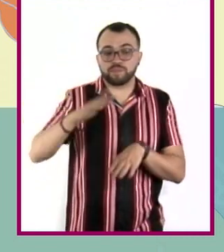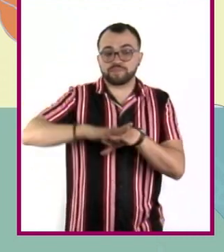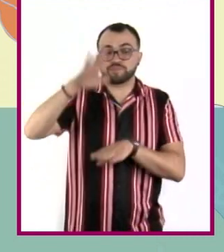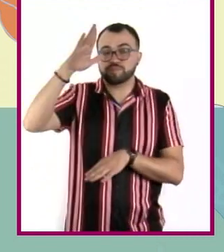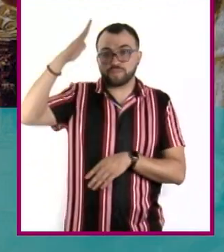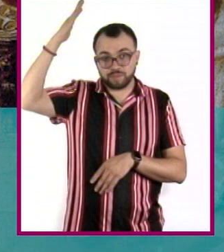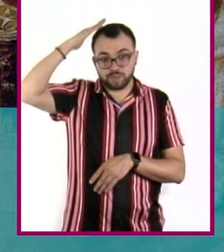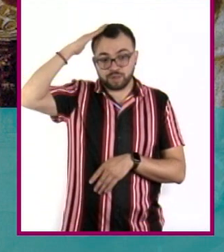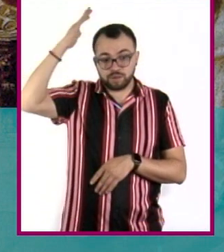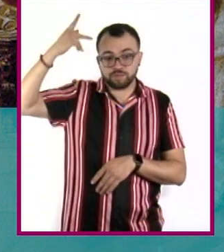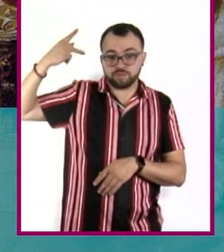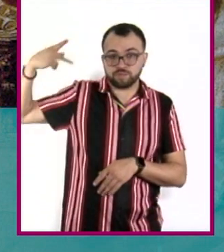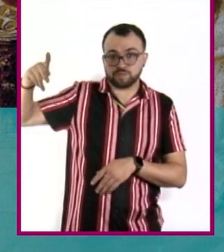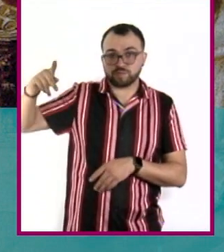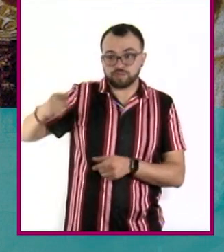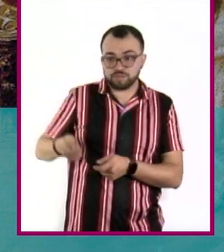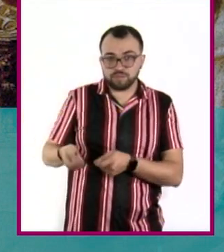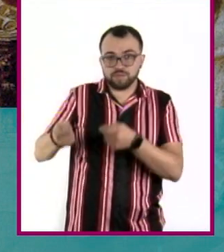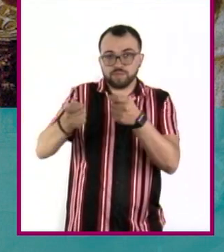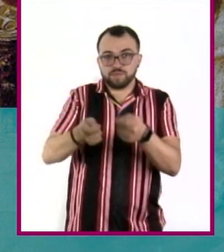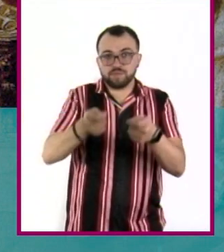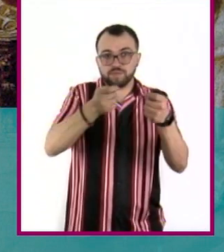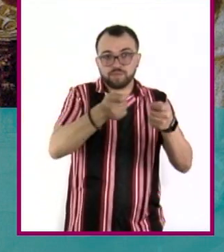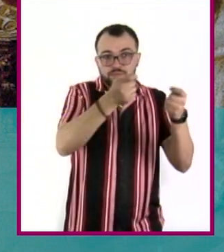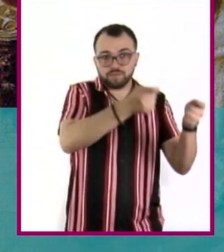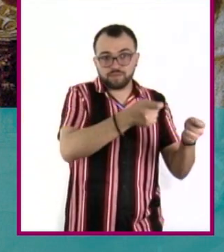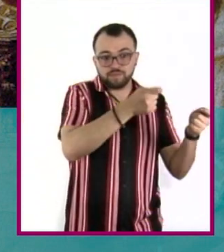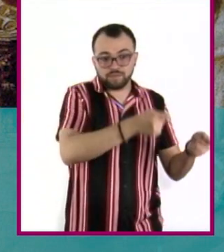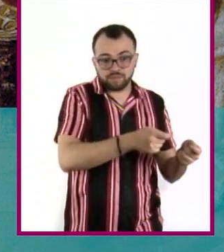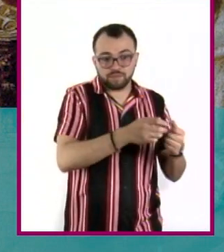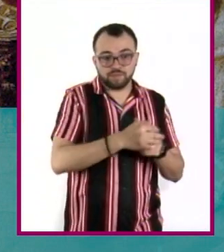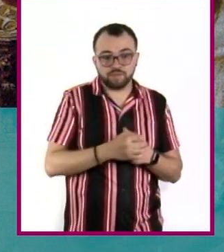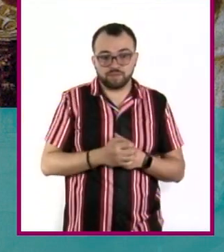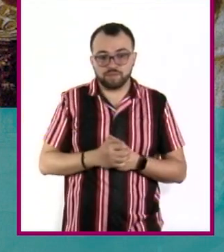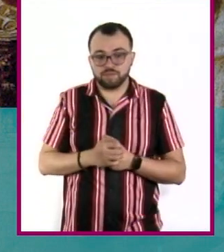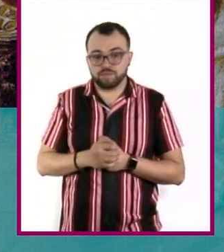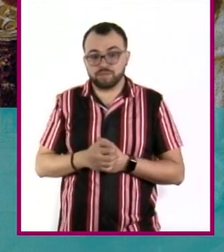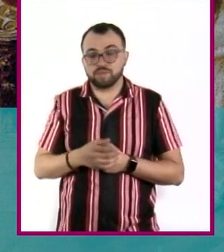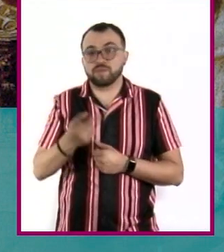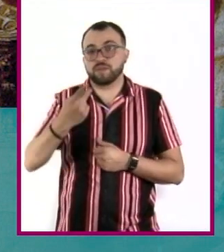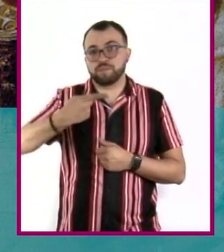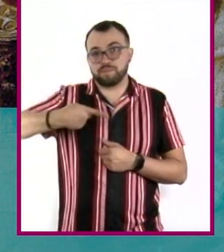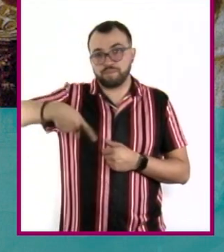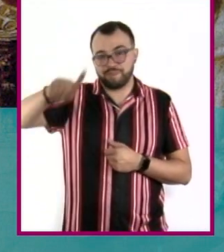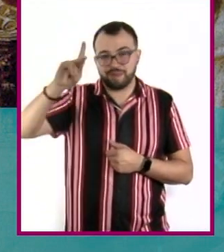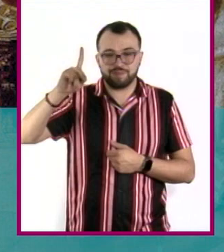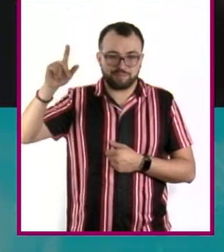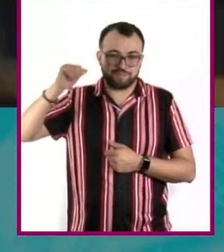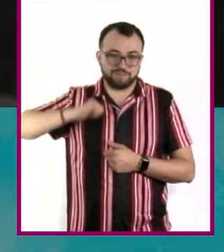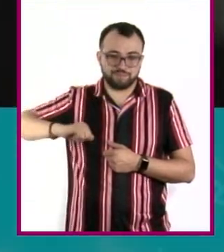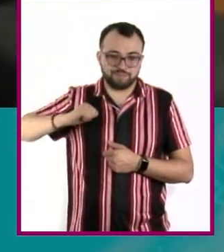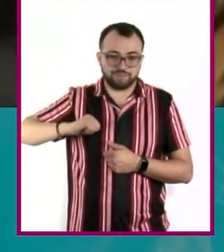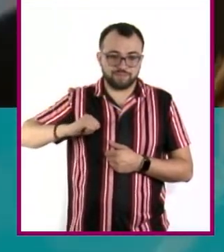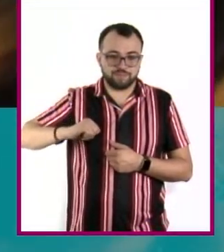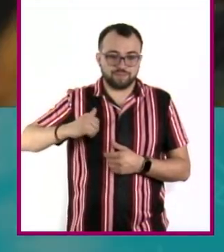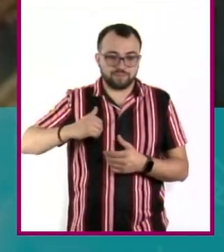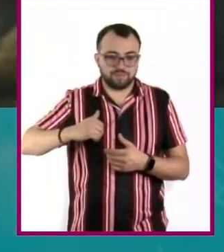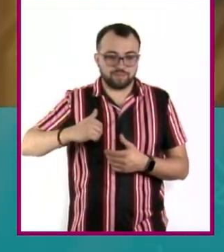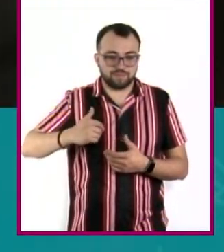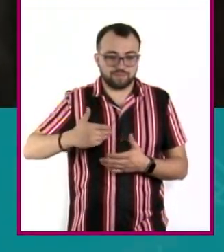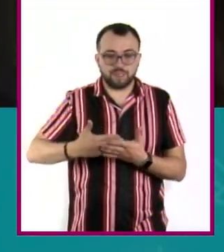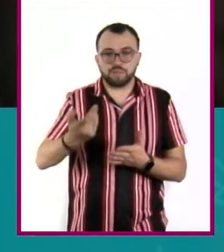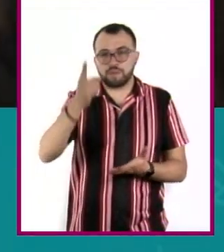eran conquistadas y pasaban a formar parte del sistema imperial. Sin embargo, en la época reciente, en el periodo